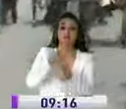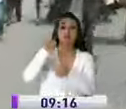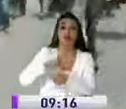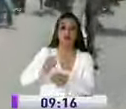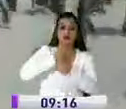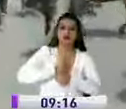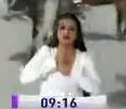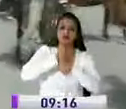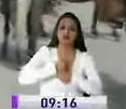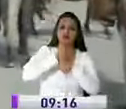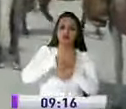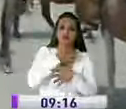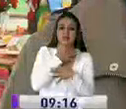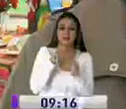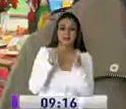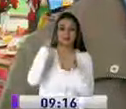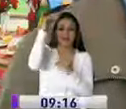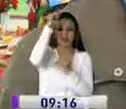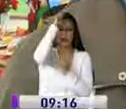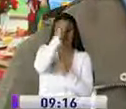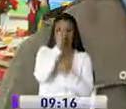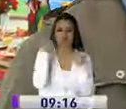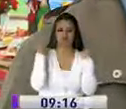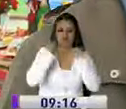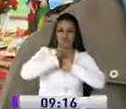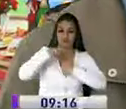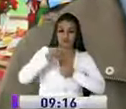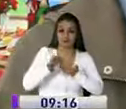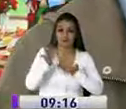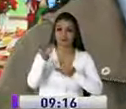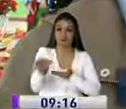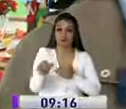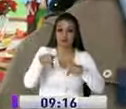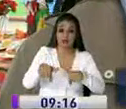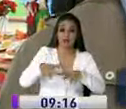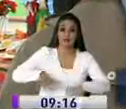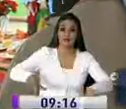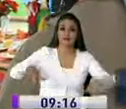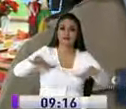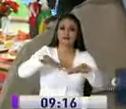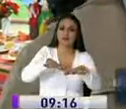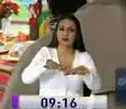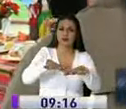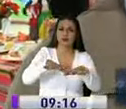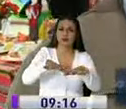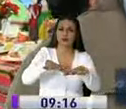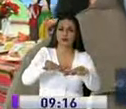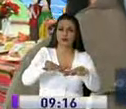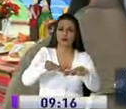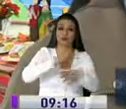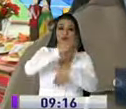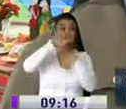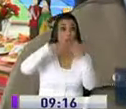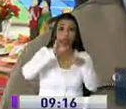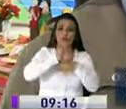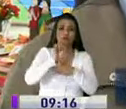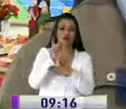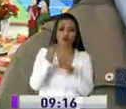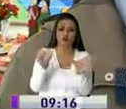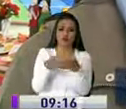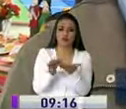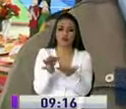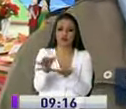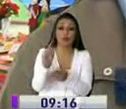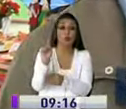de las mayores atracciones. Solo en este cantón, en este territorio, alrededor de todo el Ecuador, aquí están